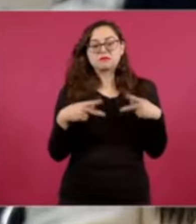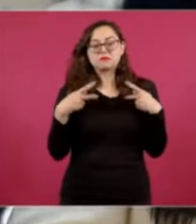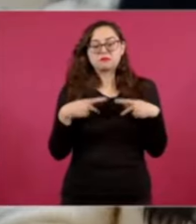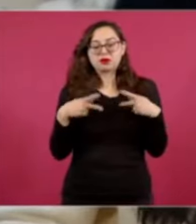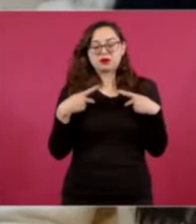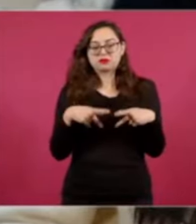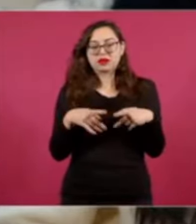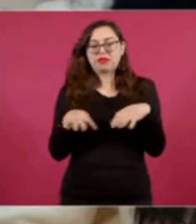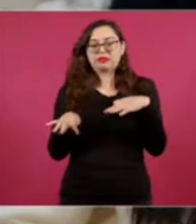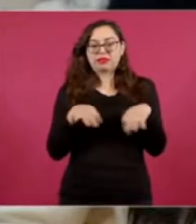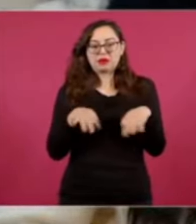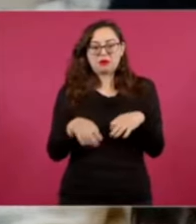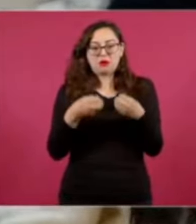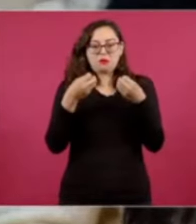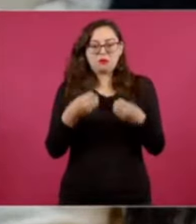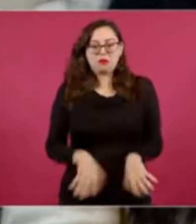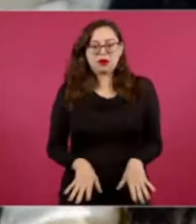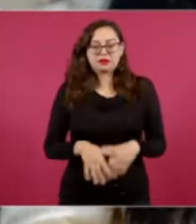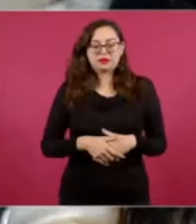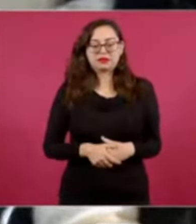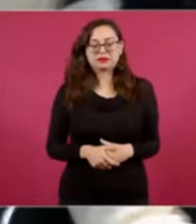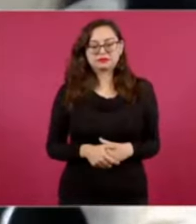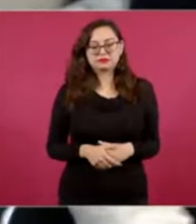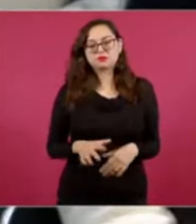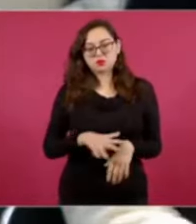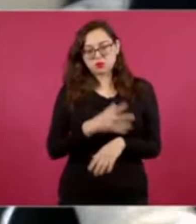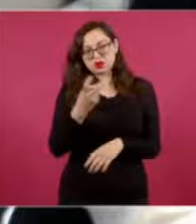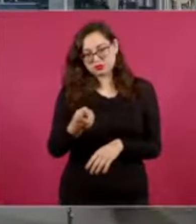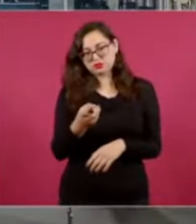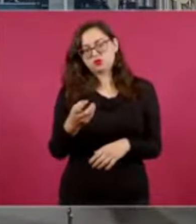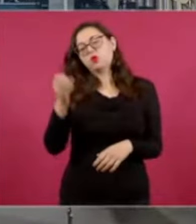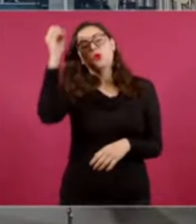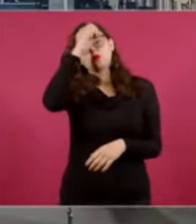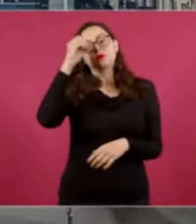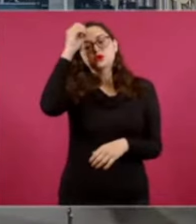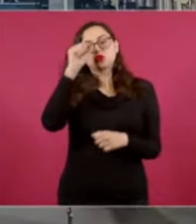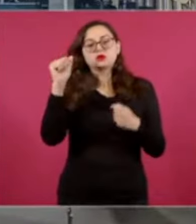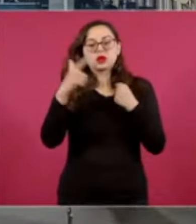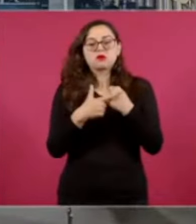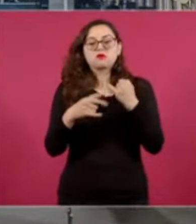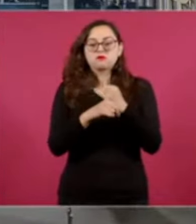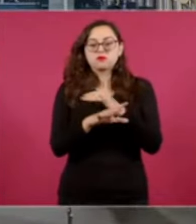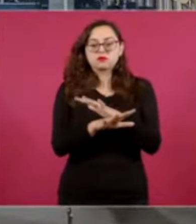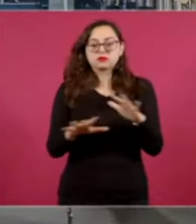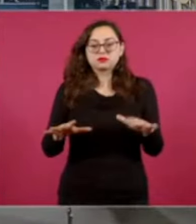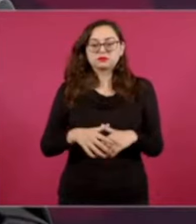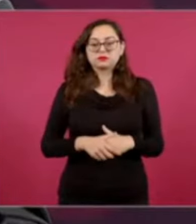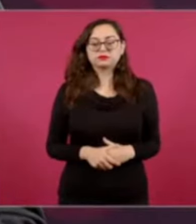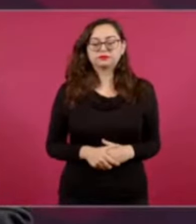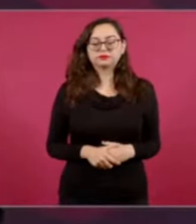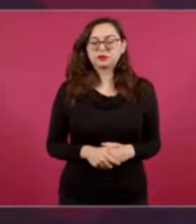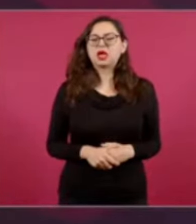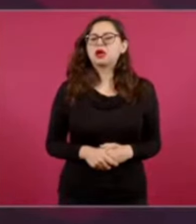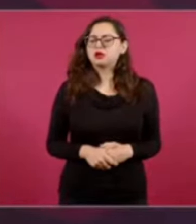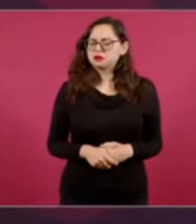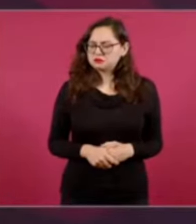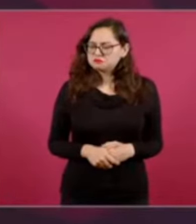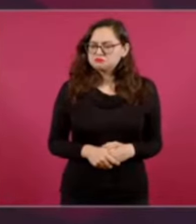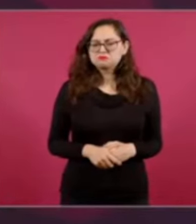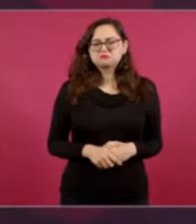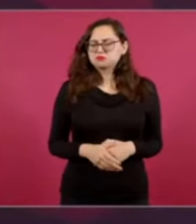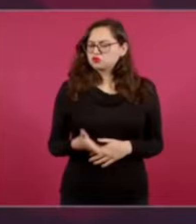pueden perder su empleo justamente por este tipo de prácticas. ¿Cuál sería su opinión, si usted tiene información al respecto? No tengo información, pero le voy a pedir